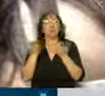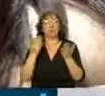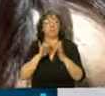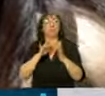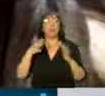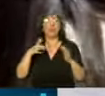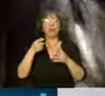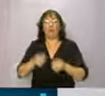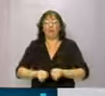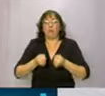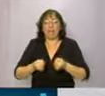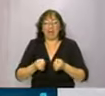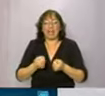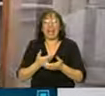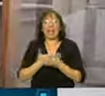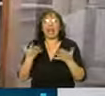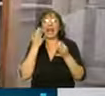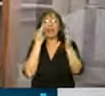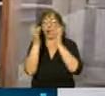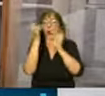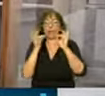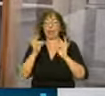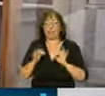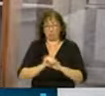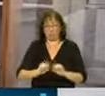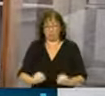una solidez y tenga una gran corrección.